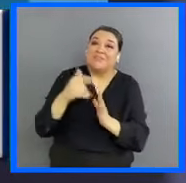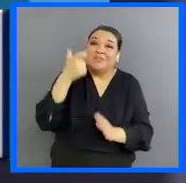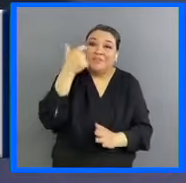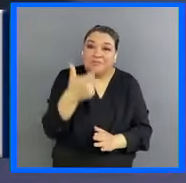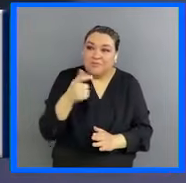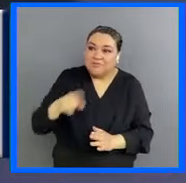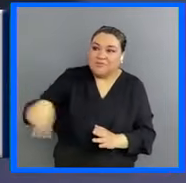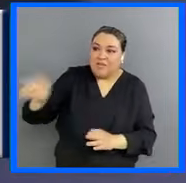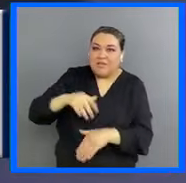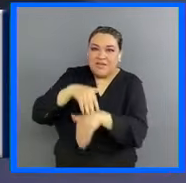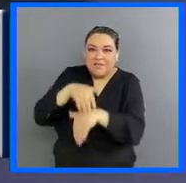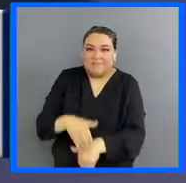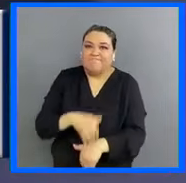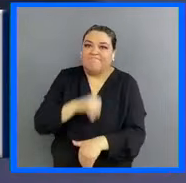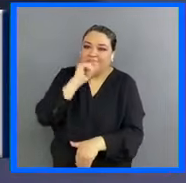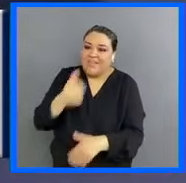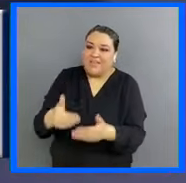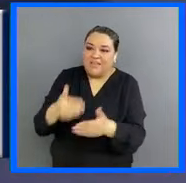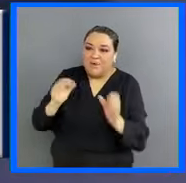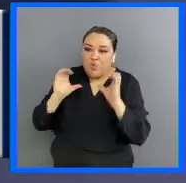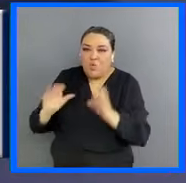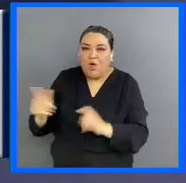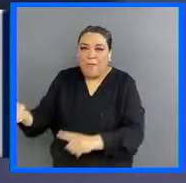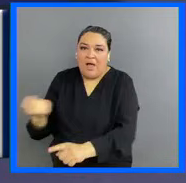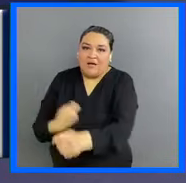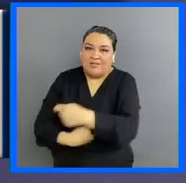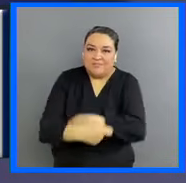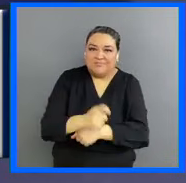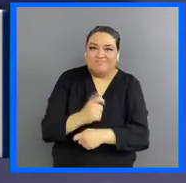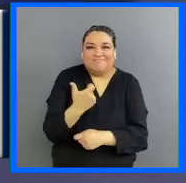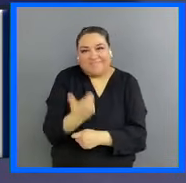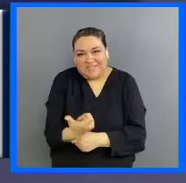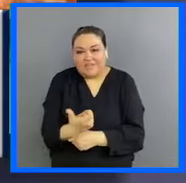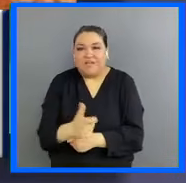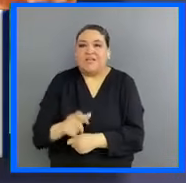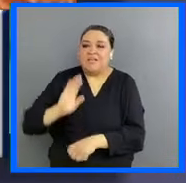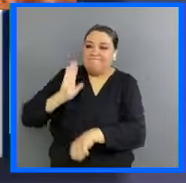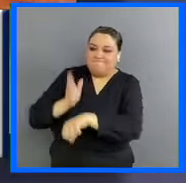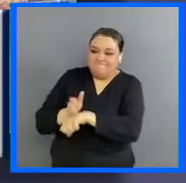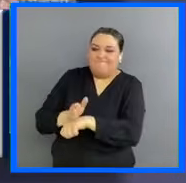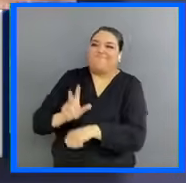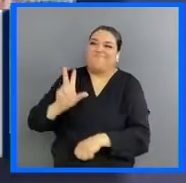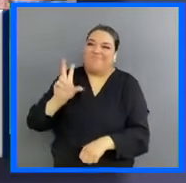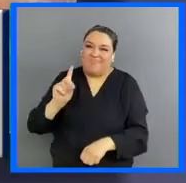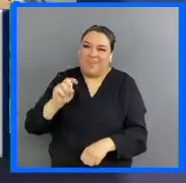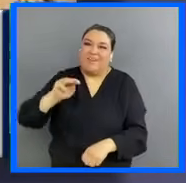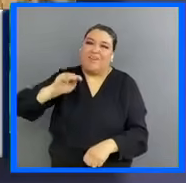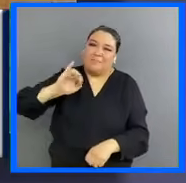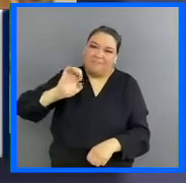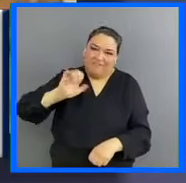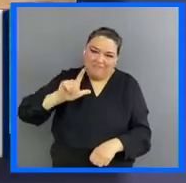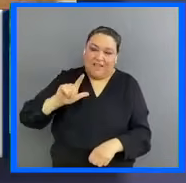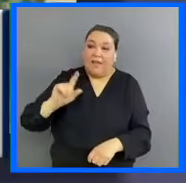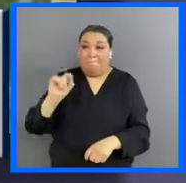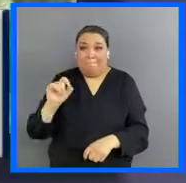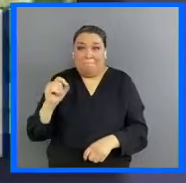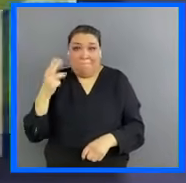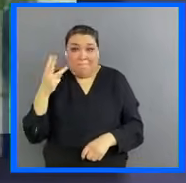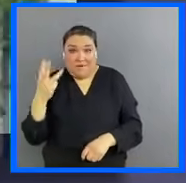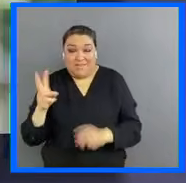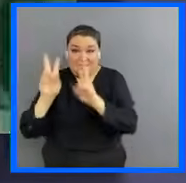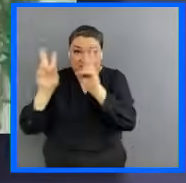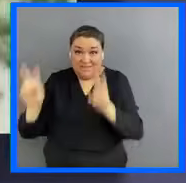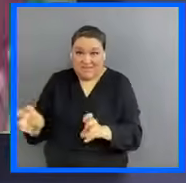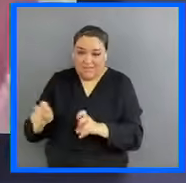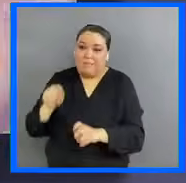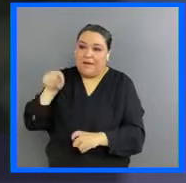de prevención de lavado de dinero. Destacan 30 sanciones contra Mifel, de las que 23 están relacionadas con deficiencias en